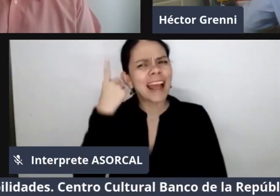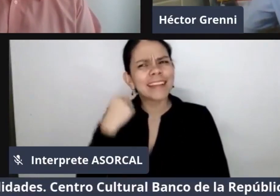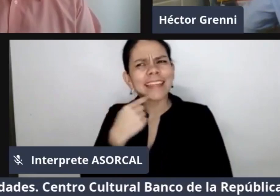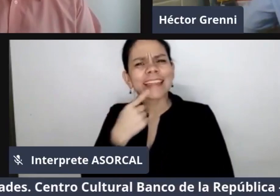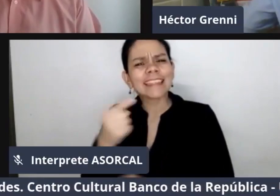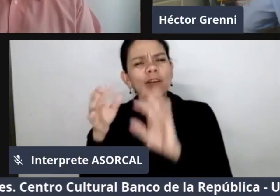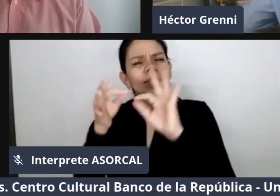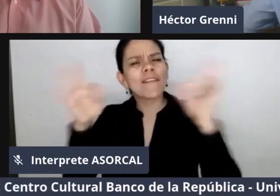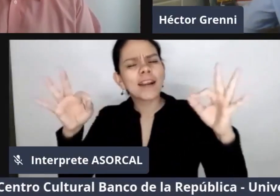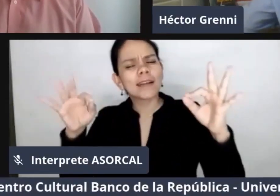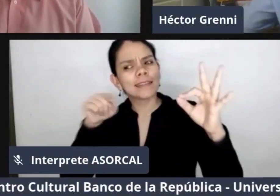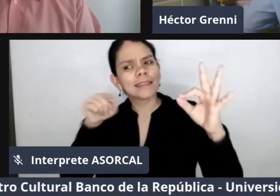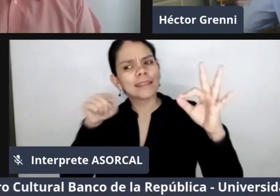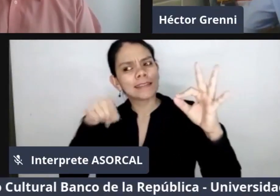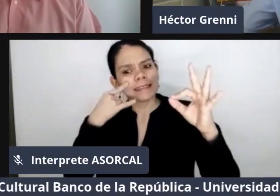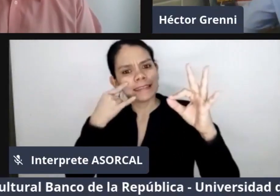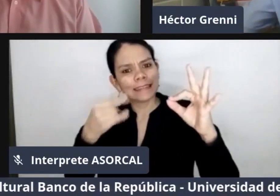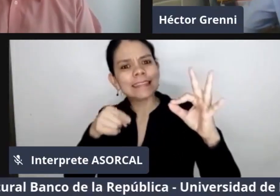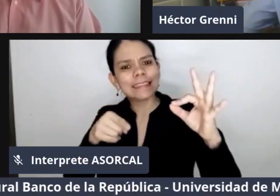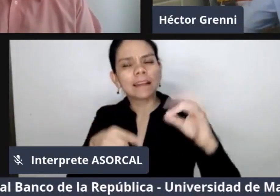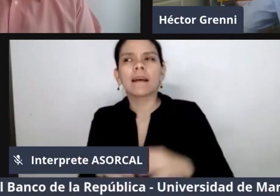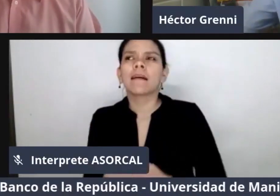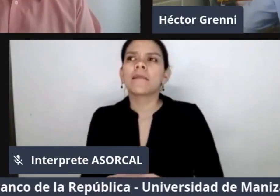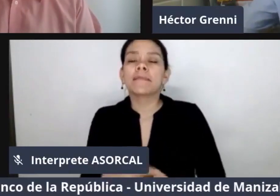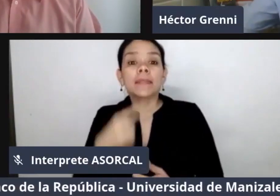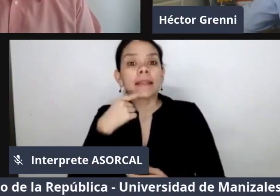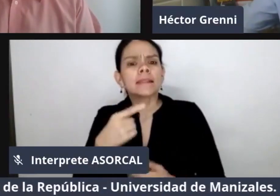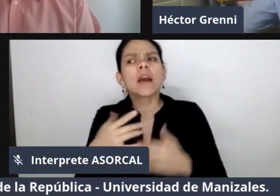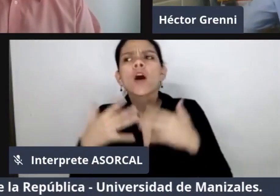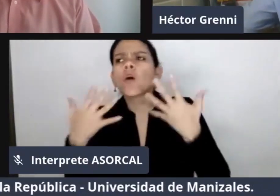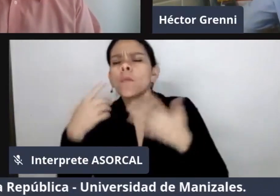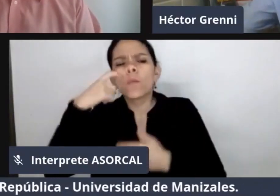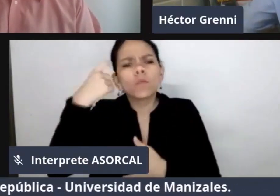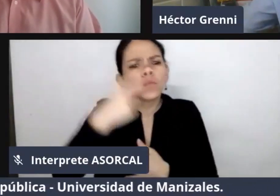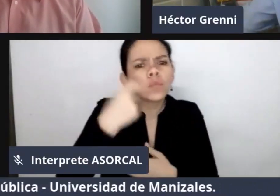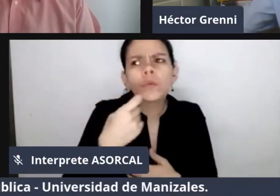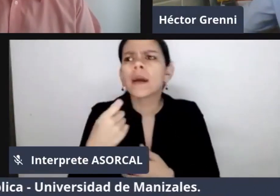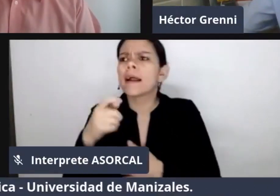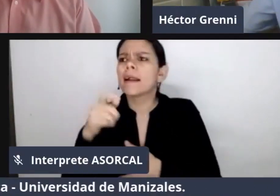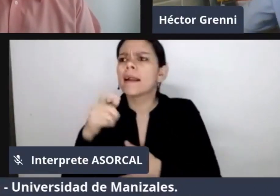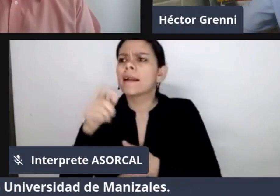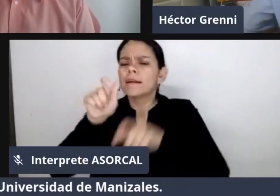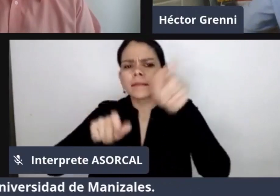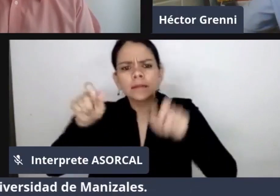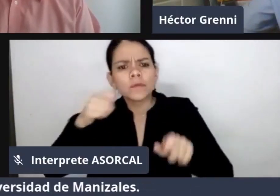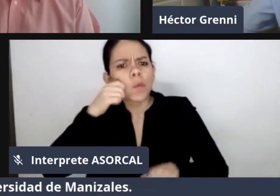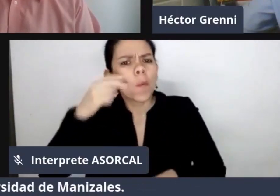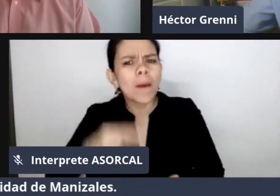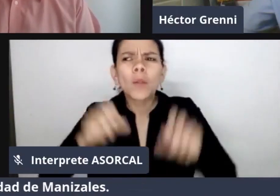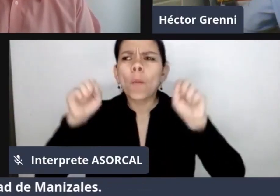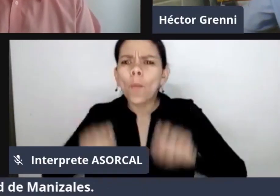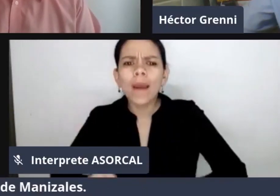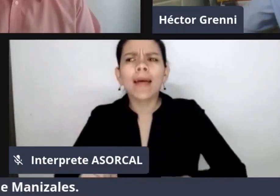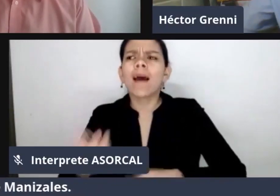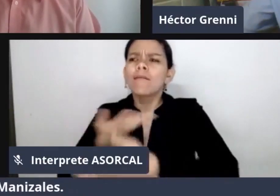Hablaba de esta búsqueda permanente de una convivencia pacífica entre los seres humanos y de estos con la naturaleza.